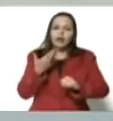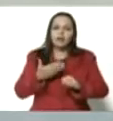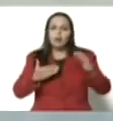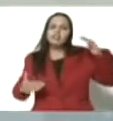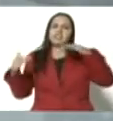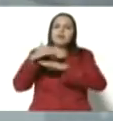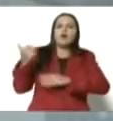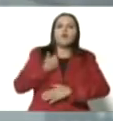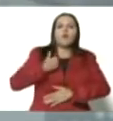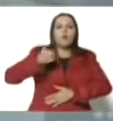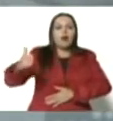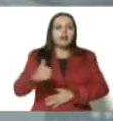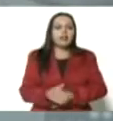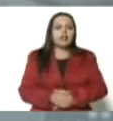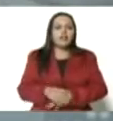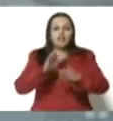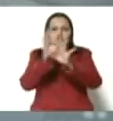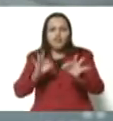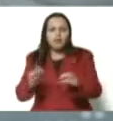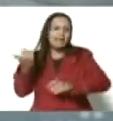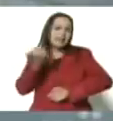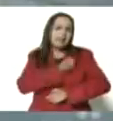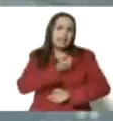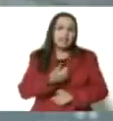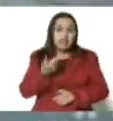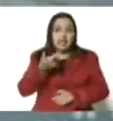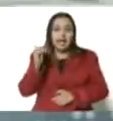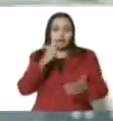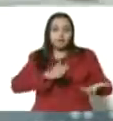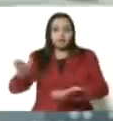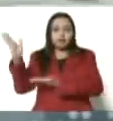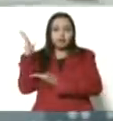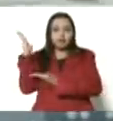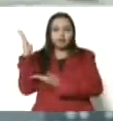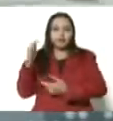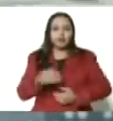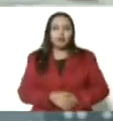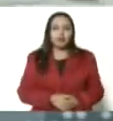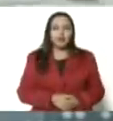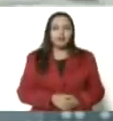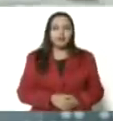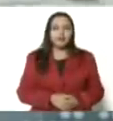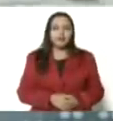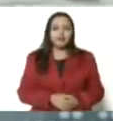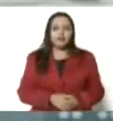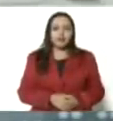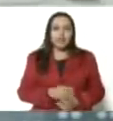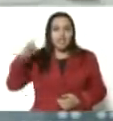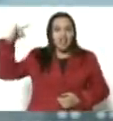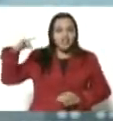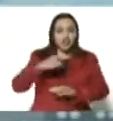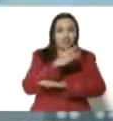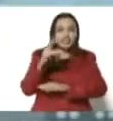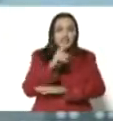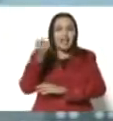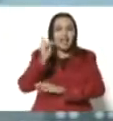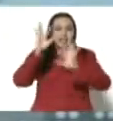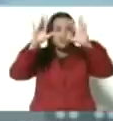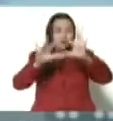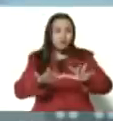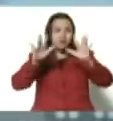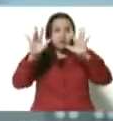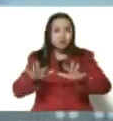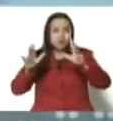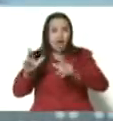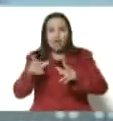de cualquier intención criminal. Ahí están las imágenes de Conviasa en Moscú, en medio de una nevada, pero que